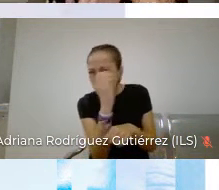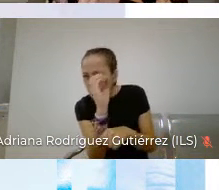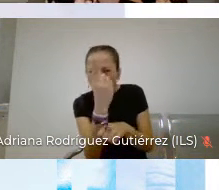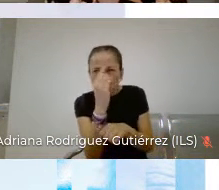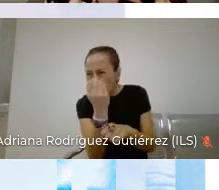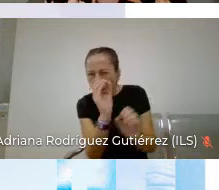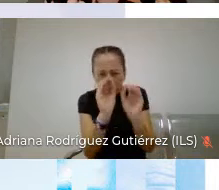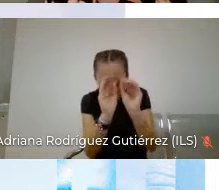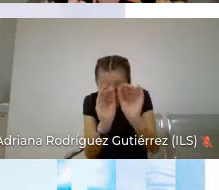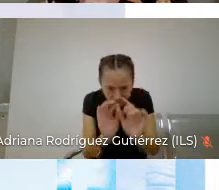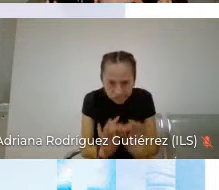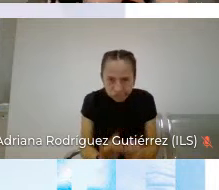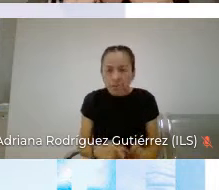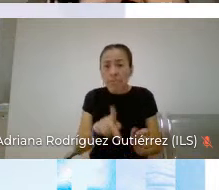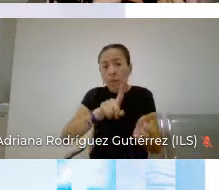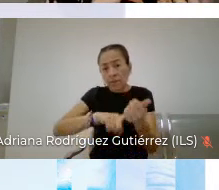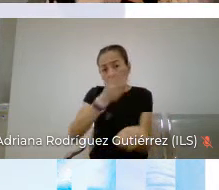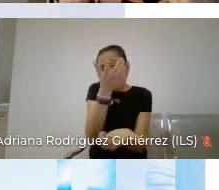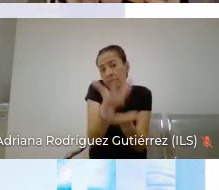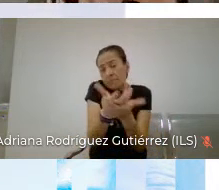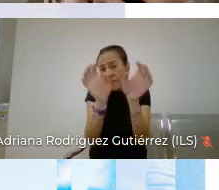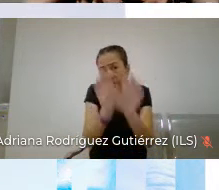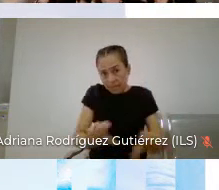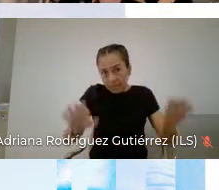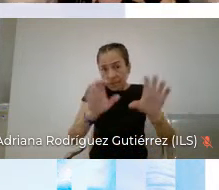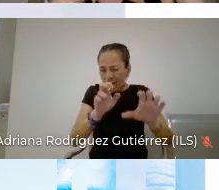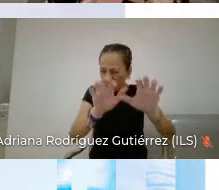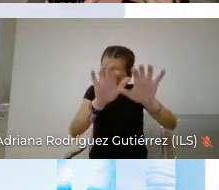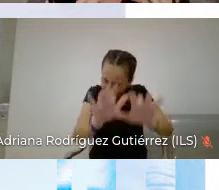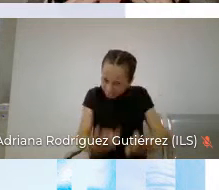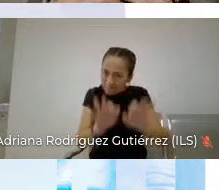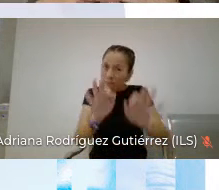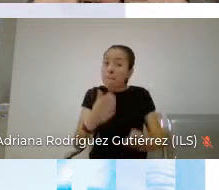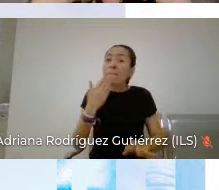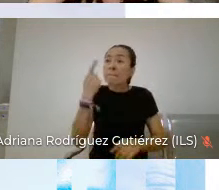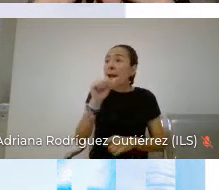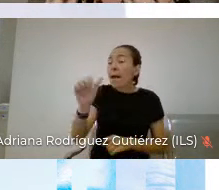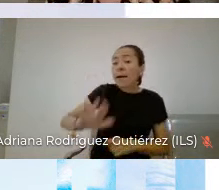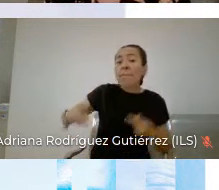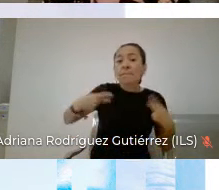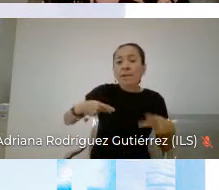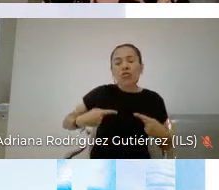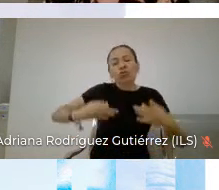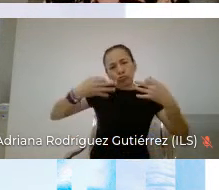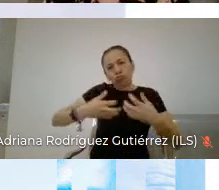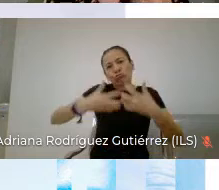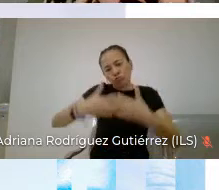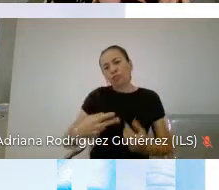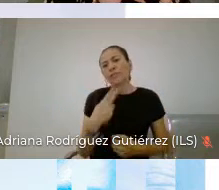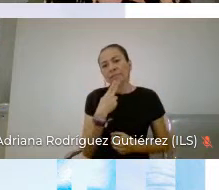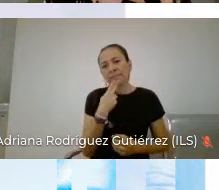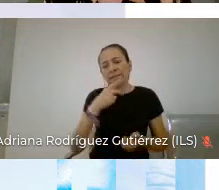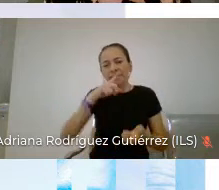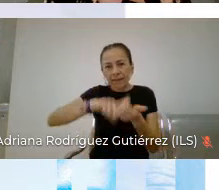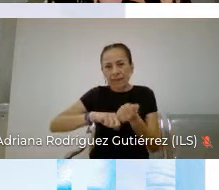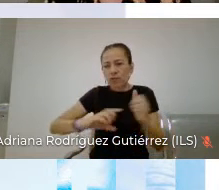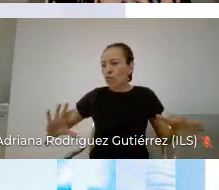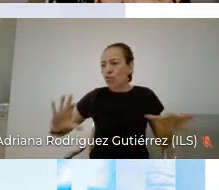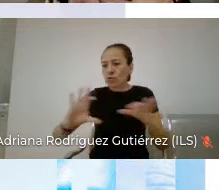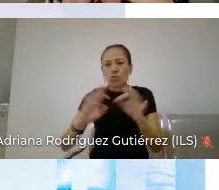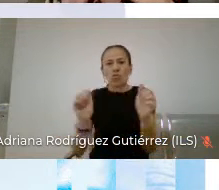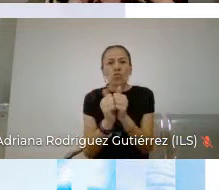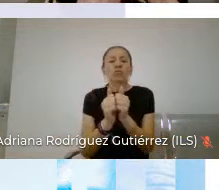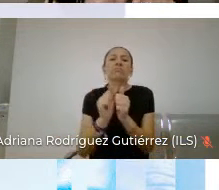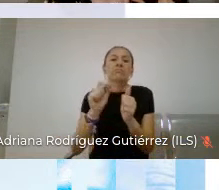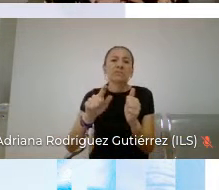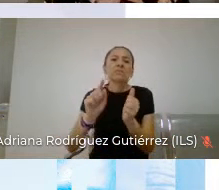que funcionar para las personas. Entonces construimos un acceso a empleos súper integrado con WhatsApp, integrado con Facebook,